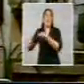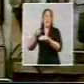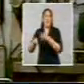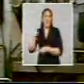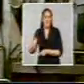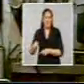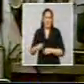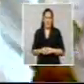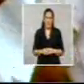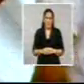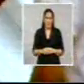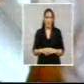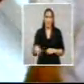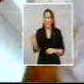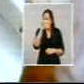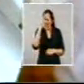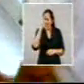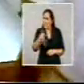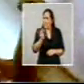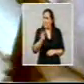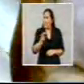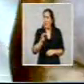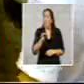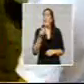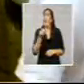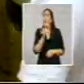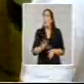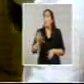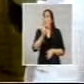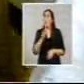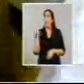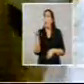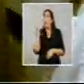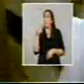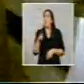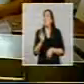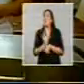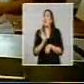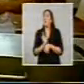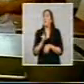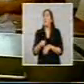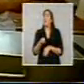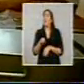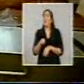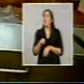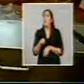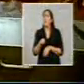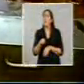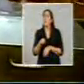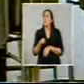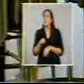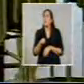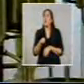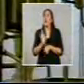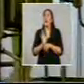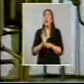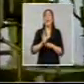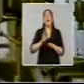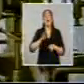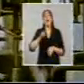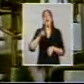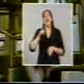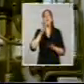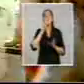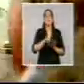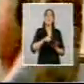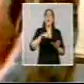saben que esta no es una cuestión menor. La Pampa representa el 5% de la población bovina